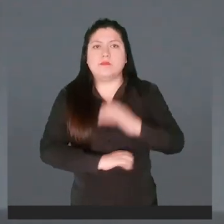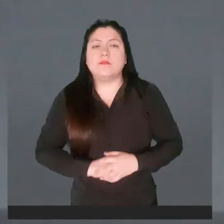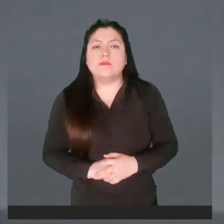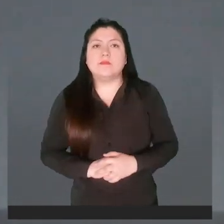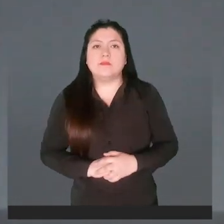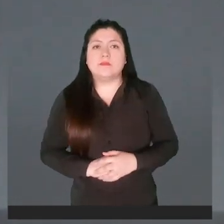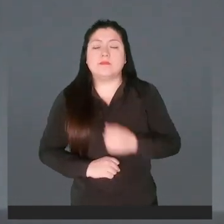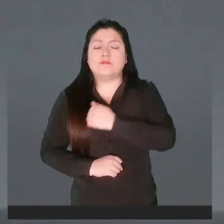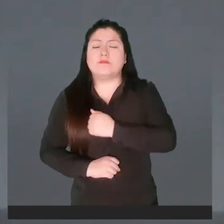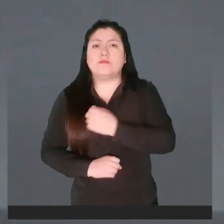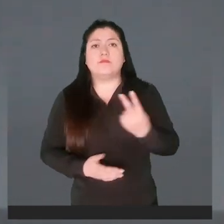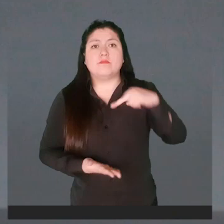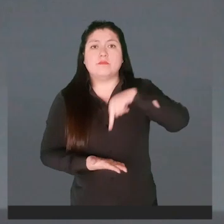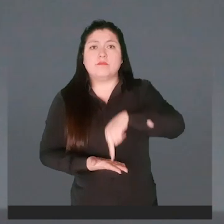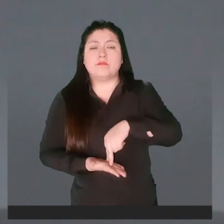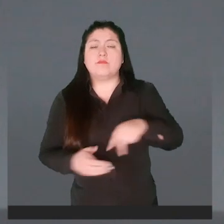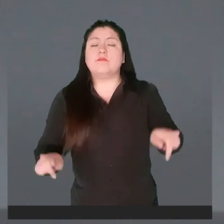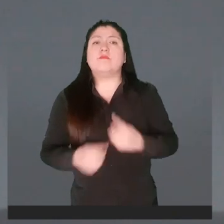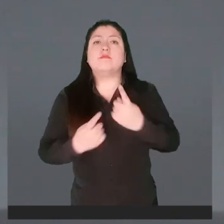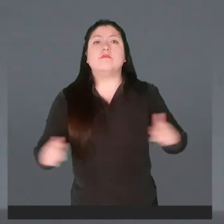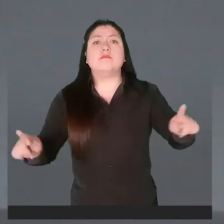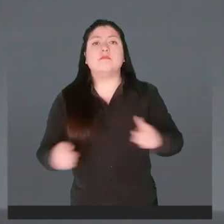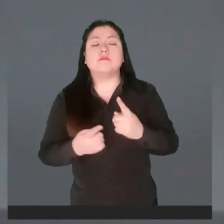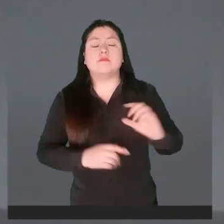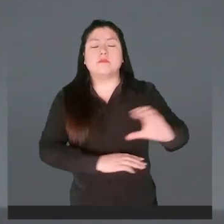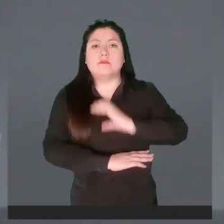pie para entonar el himno de la República de Colombia.